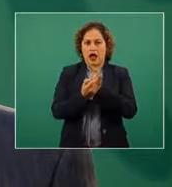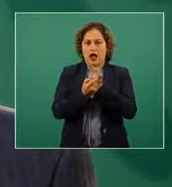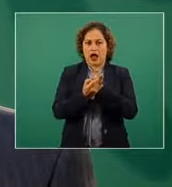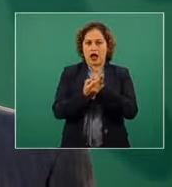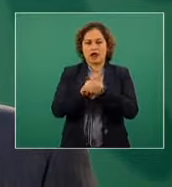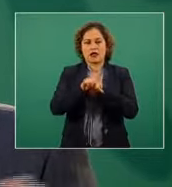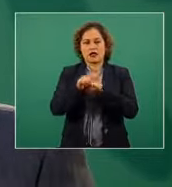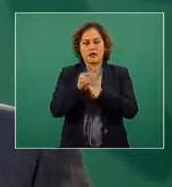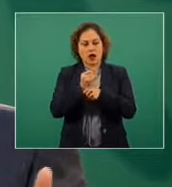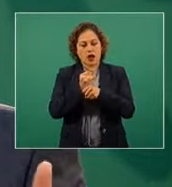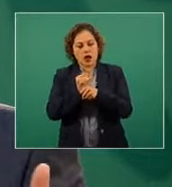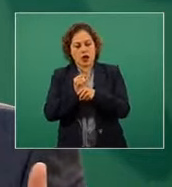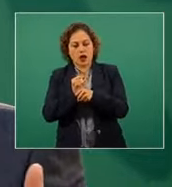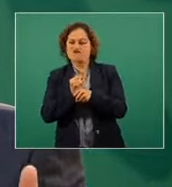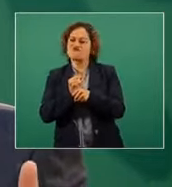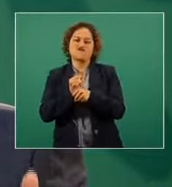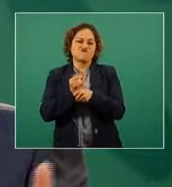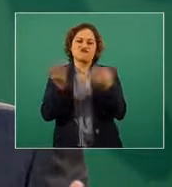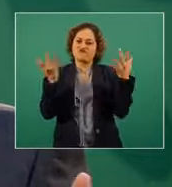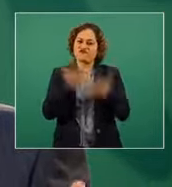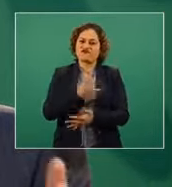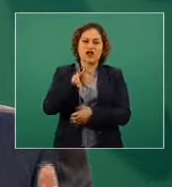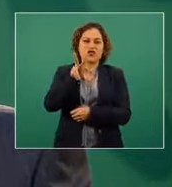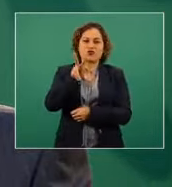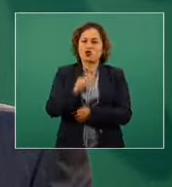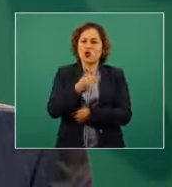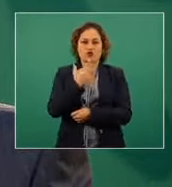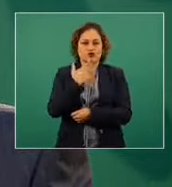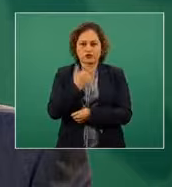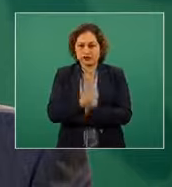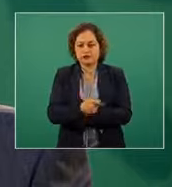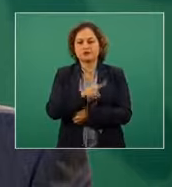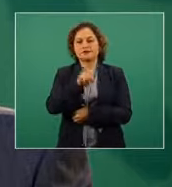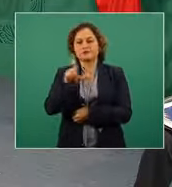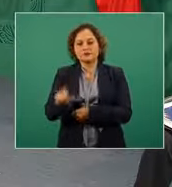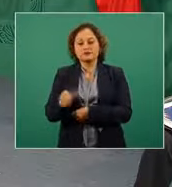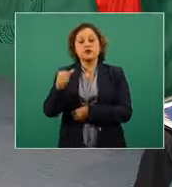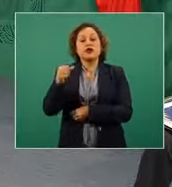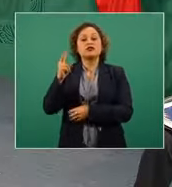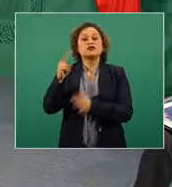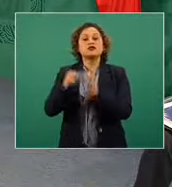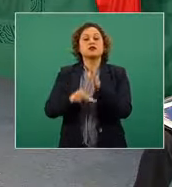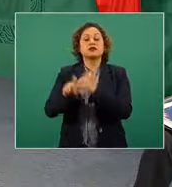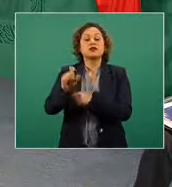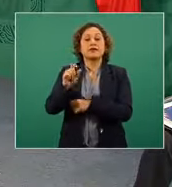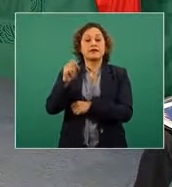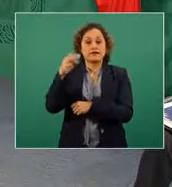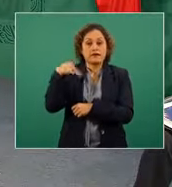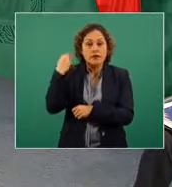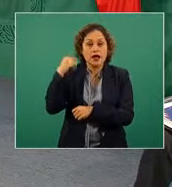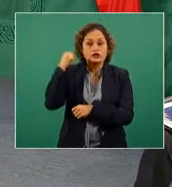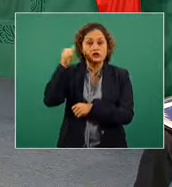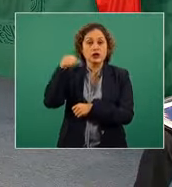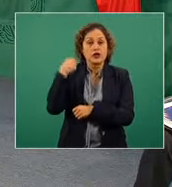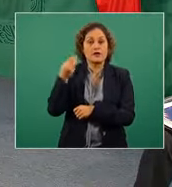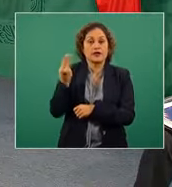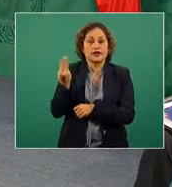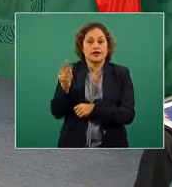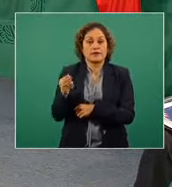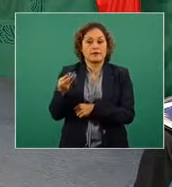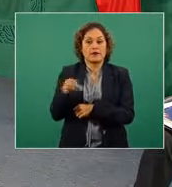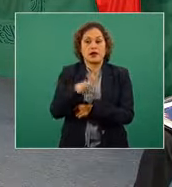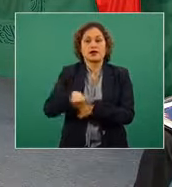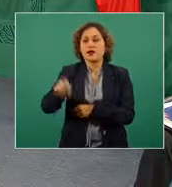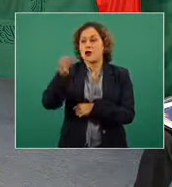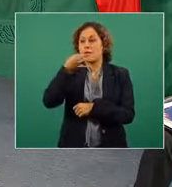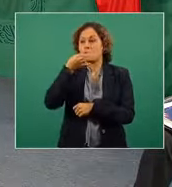lo sirve. Y en marzo y abril de 2020, y todavía hasta mayo, hubo un entusiasmo por la